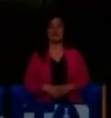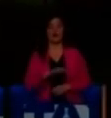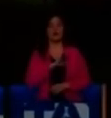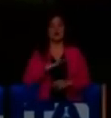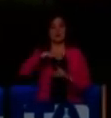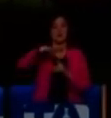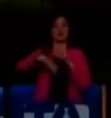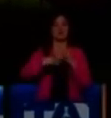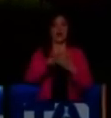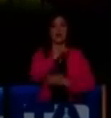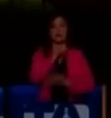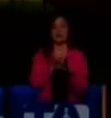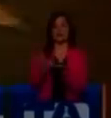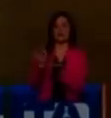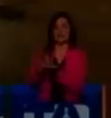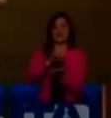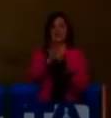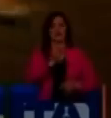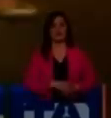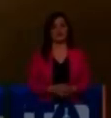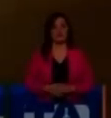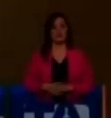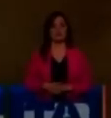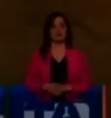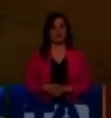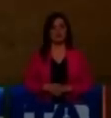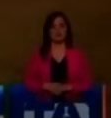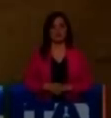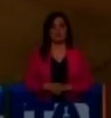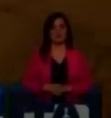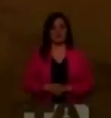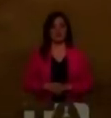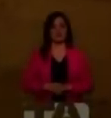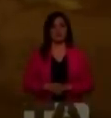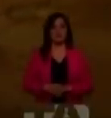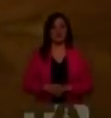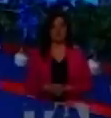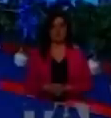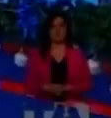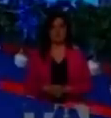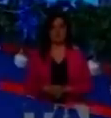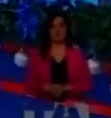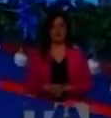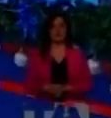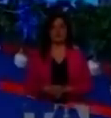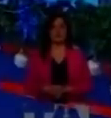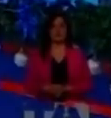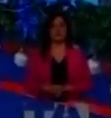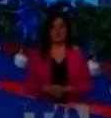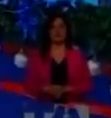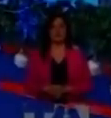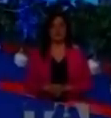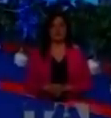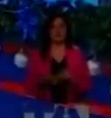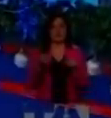municipio sacó la delincuencia de este lugar. En el norte de Quito, Nelson Carrera, 24 horas. Y justamente